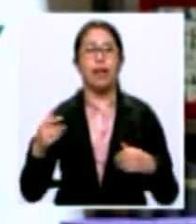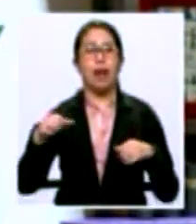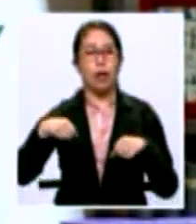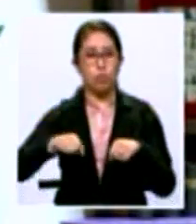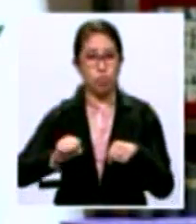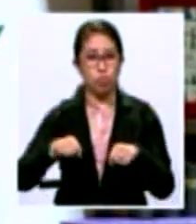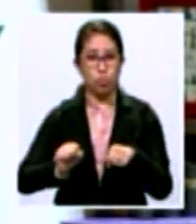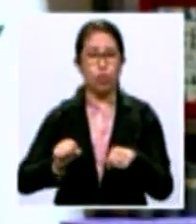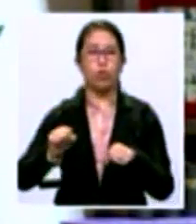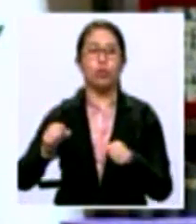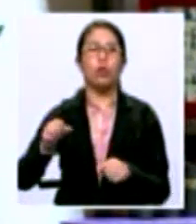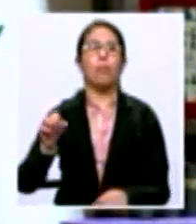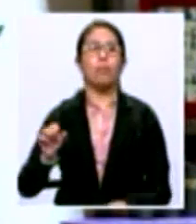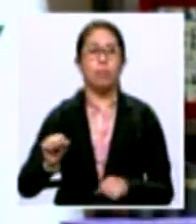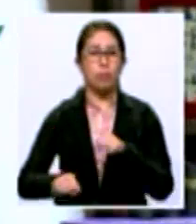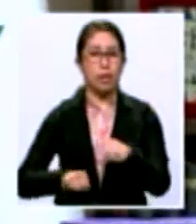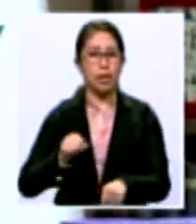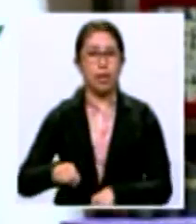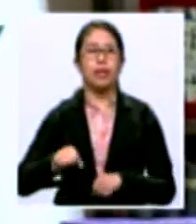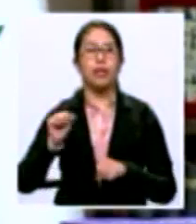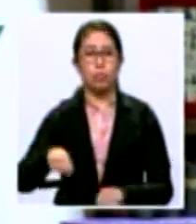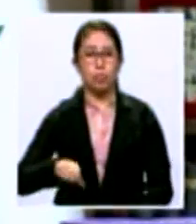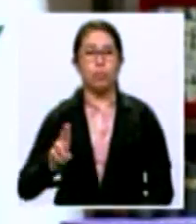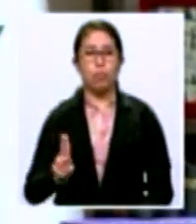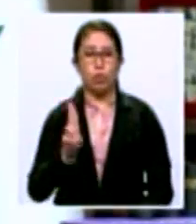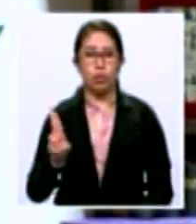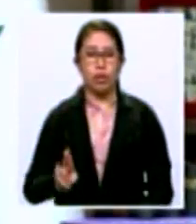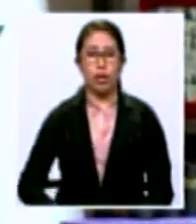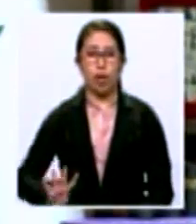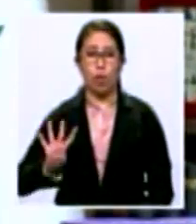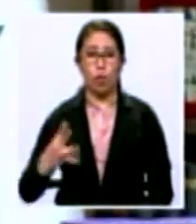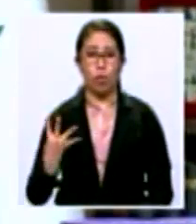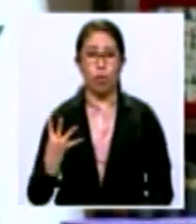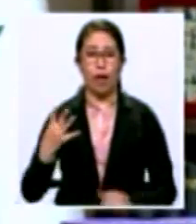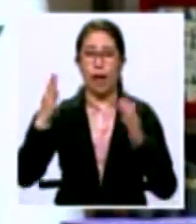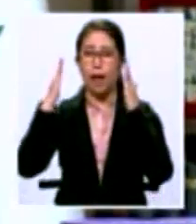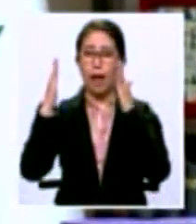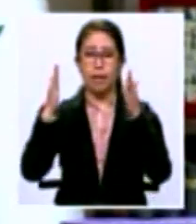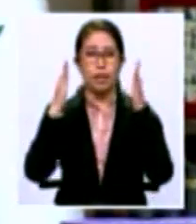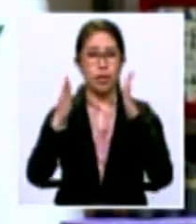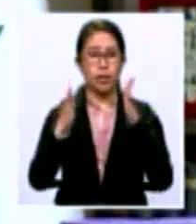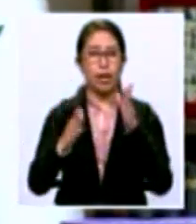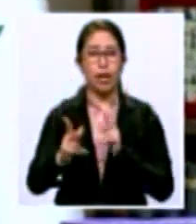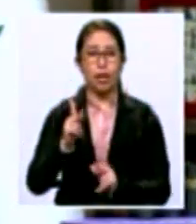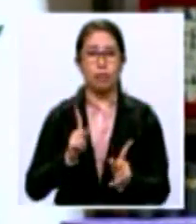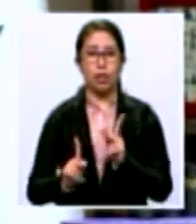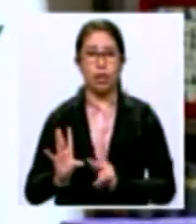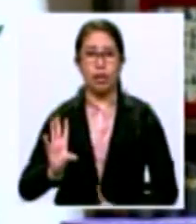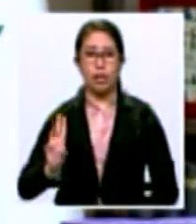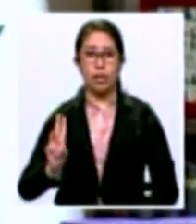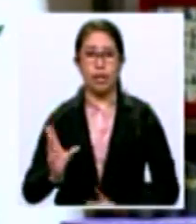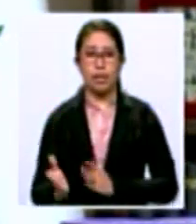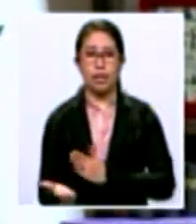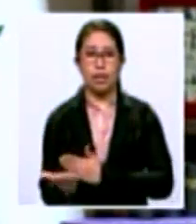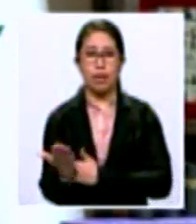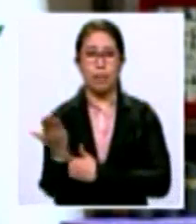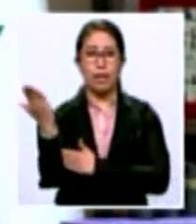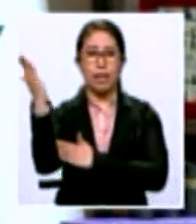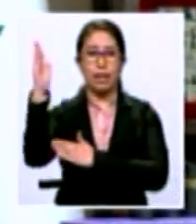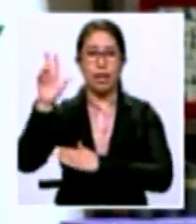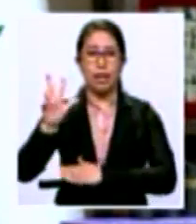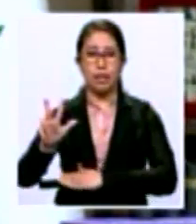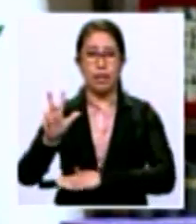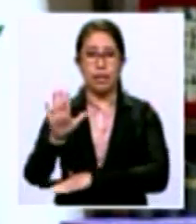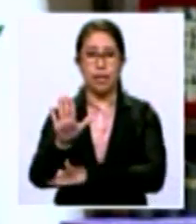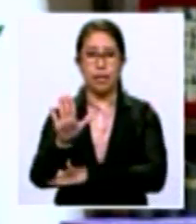fines laborales. Número 4, los horarios de atención al público van de 6 de la mañana a 3 de la